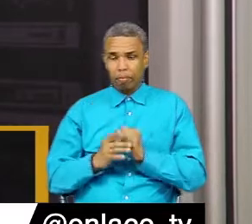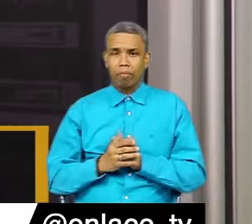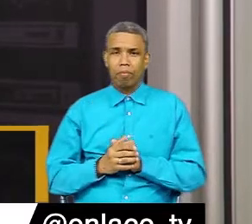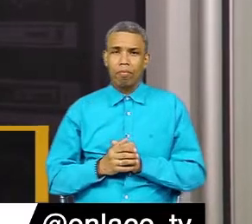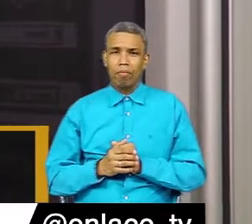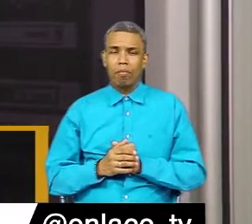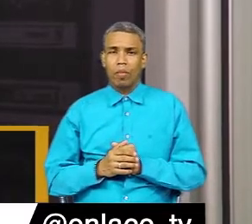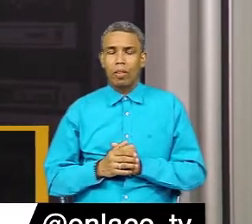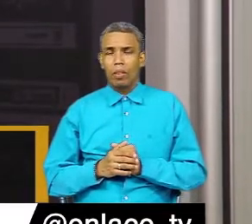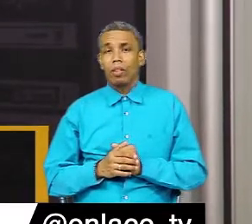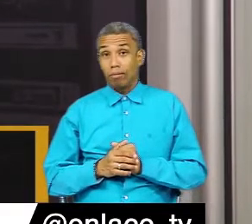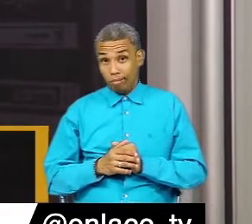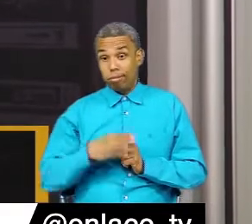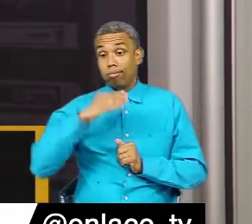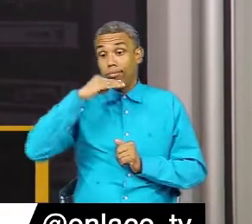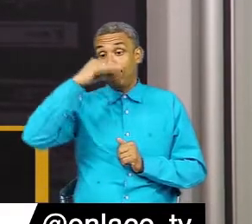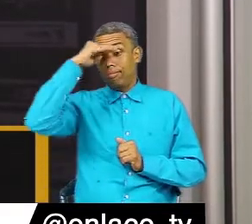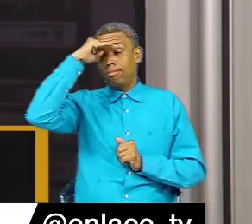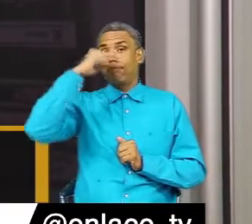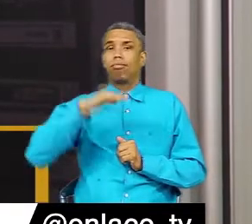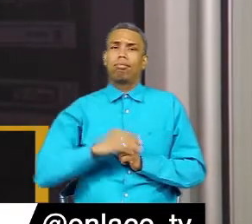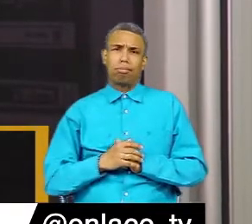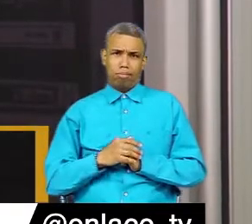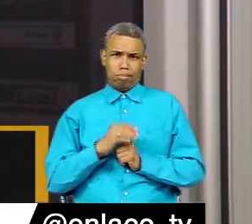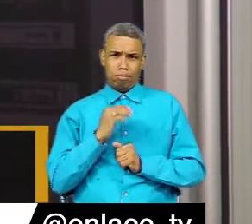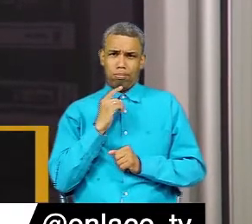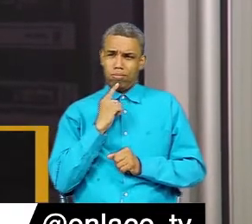que era un rival